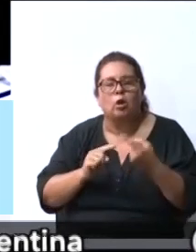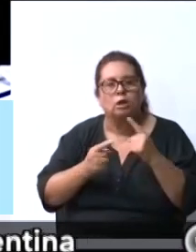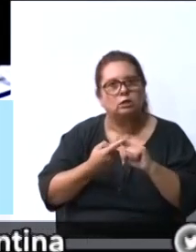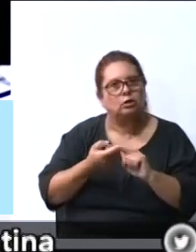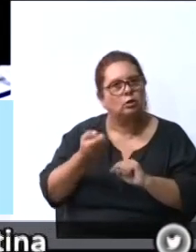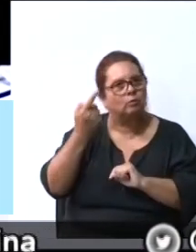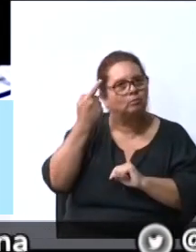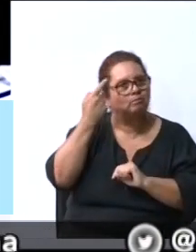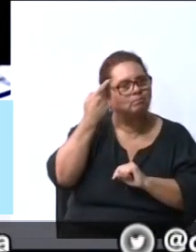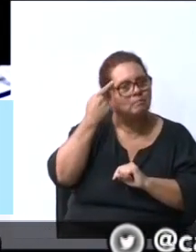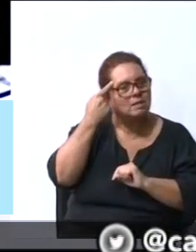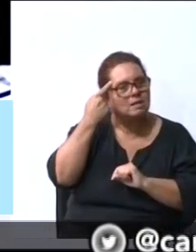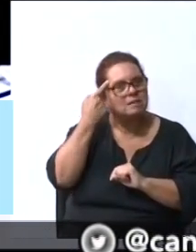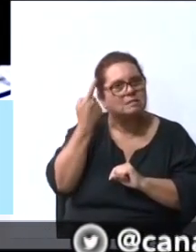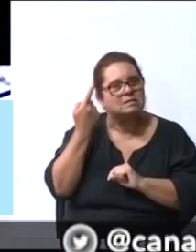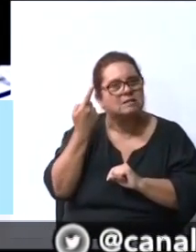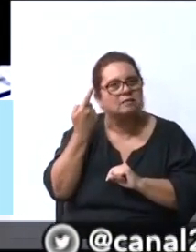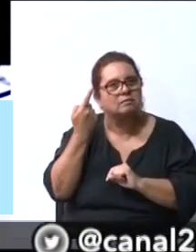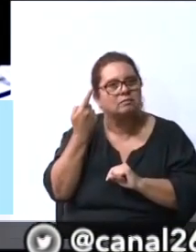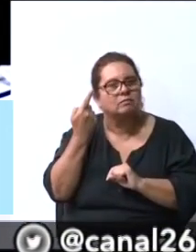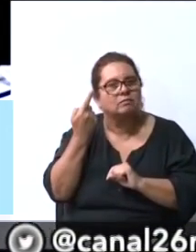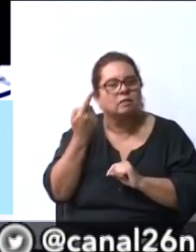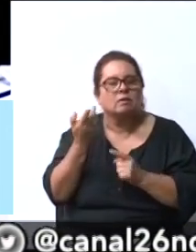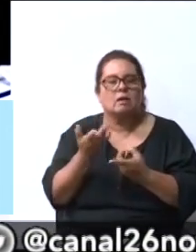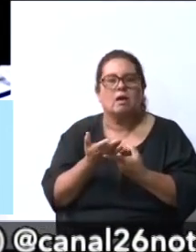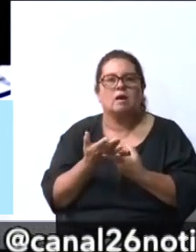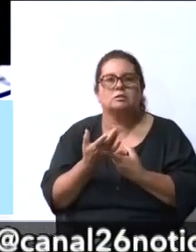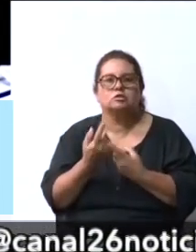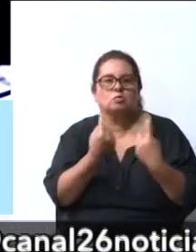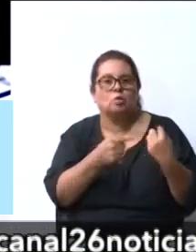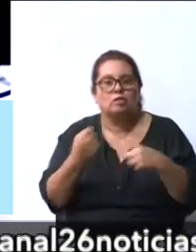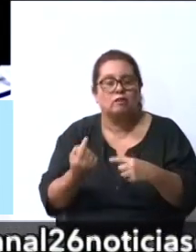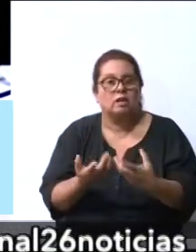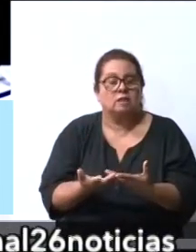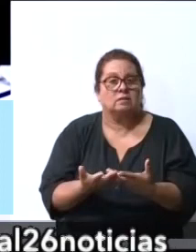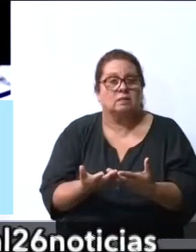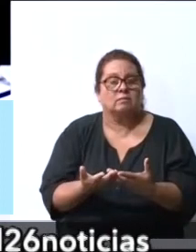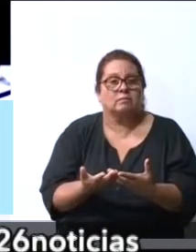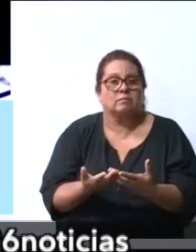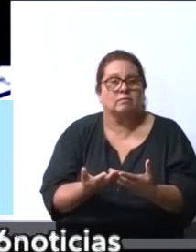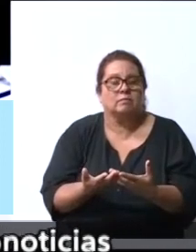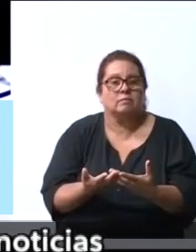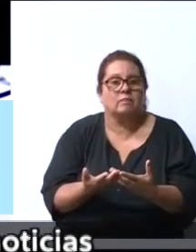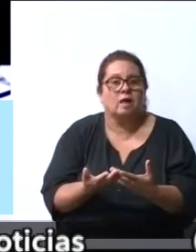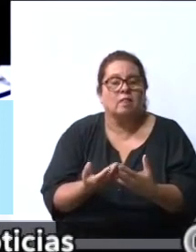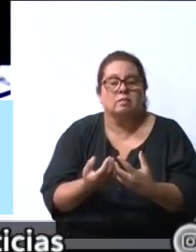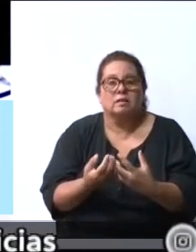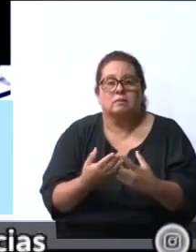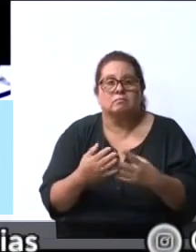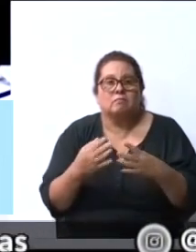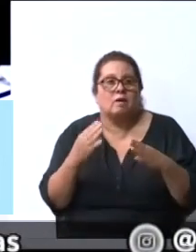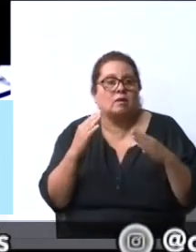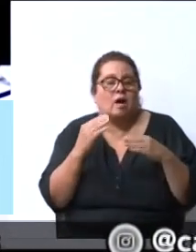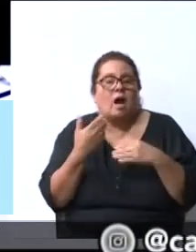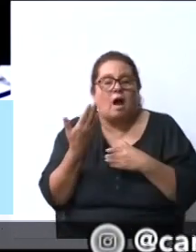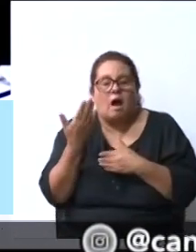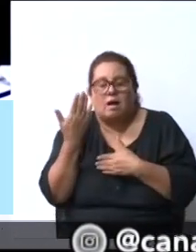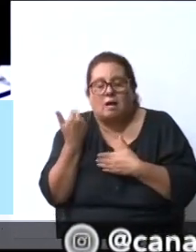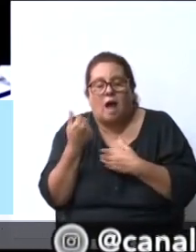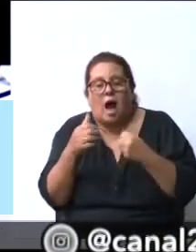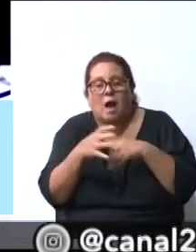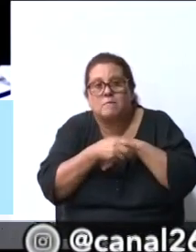Sobre este tema hay un solo lado del que pararse, que es del lado de la paz, del respeto a la soberanía y a la integridad de los